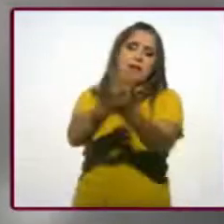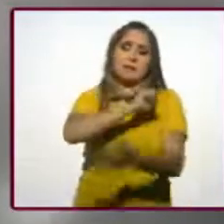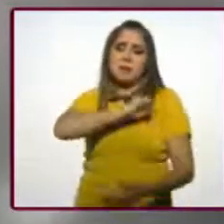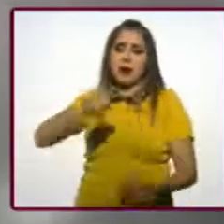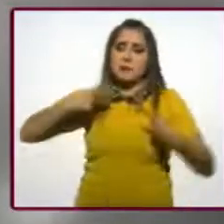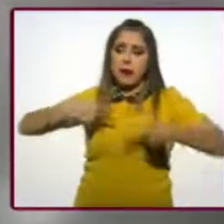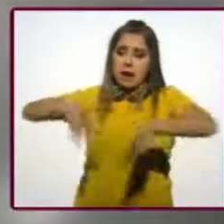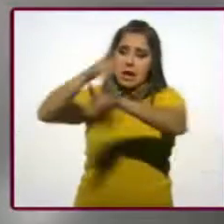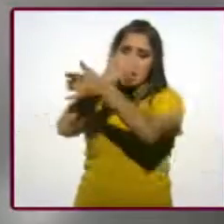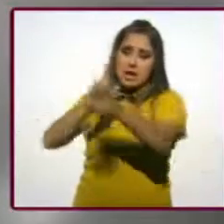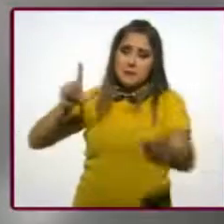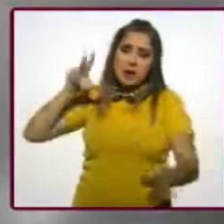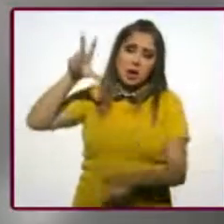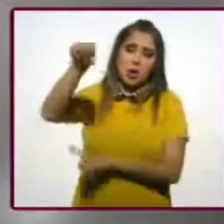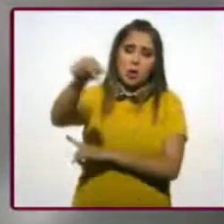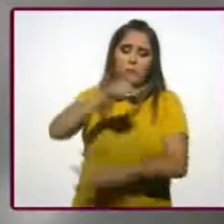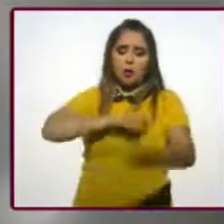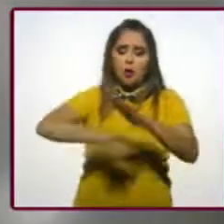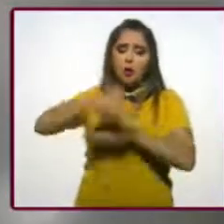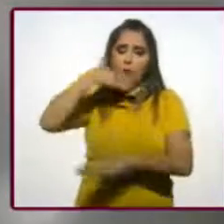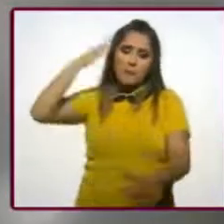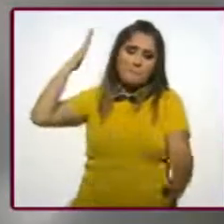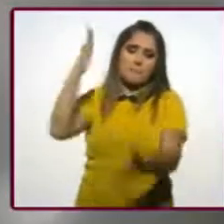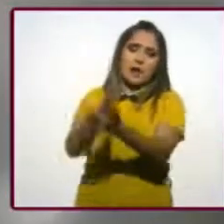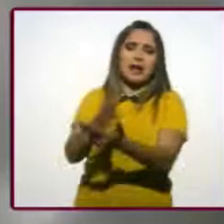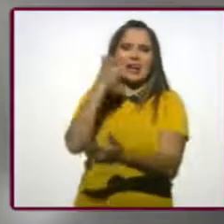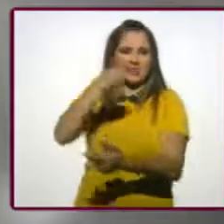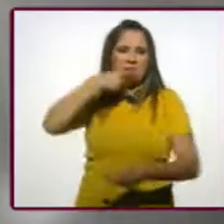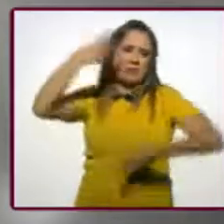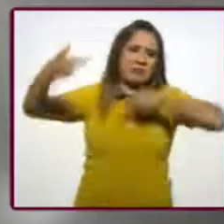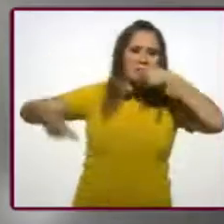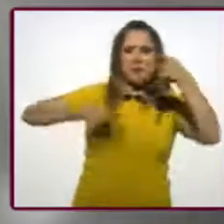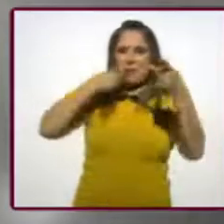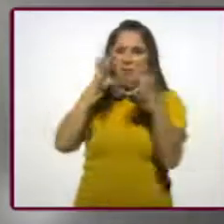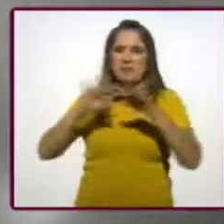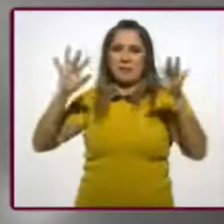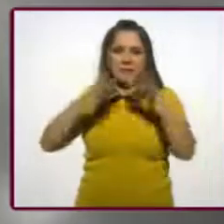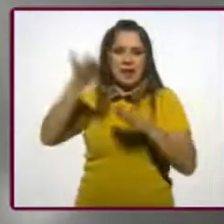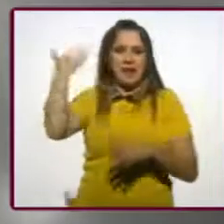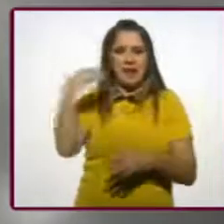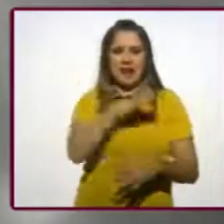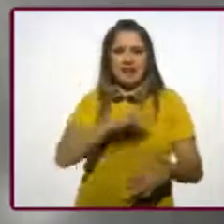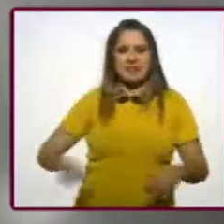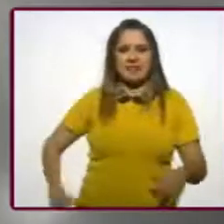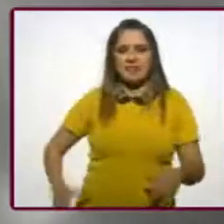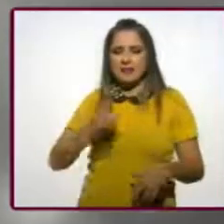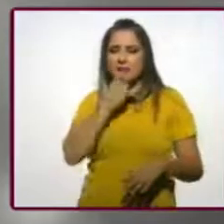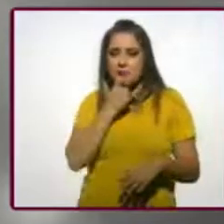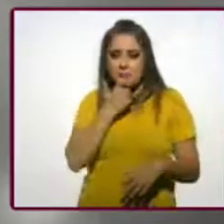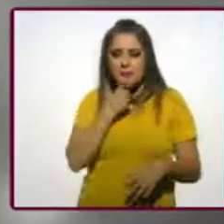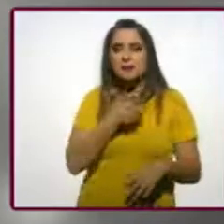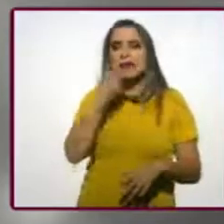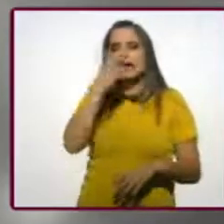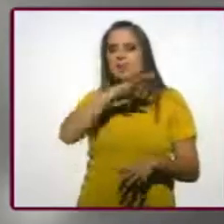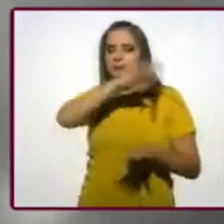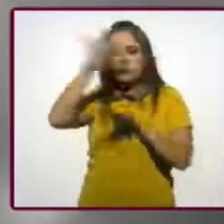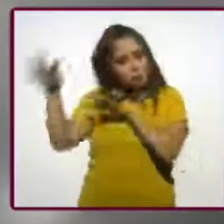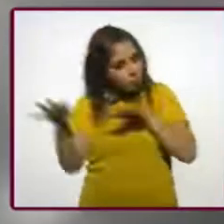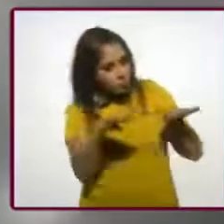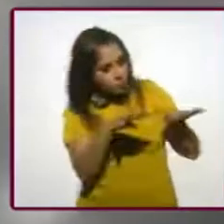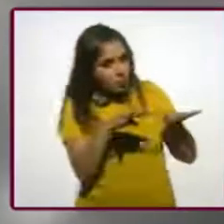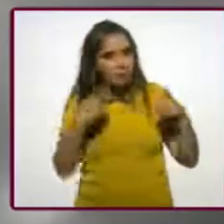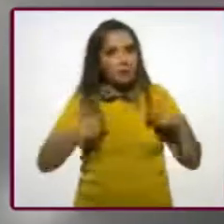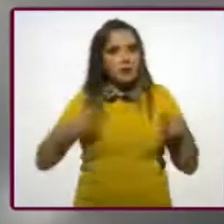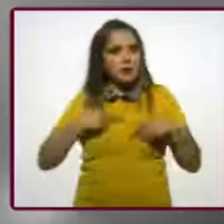corrupción. Esta acción refiere claramente una estrategia que va enfocada precisamente a eso. Creo que de ahí, como